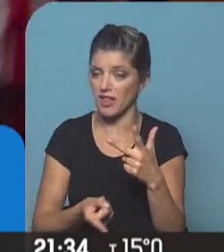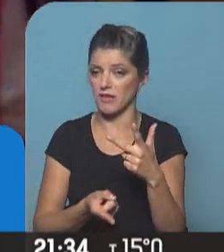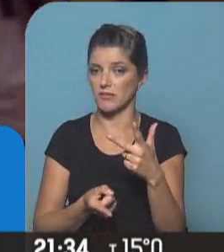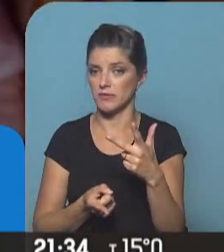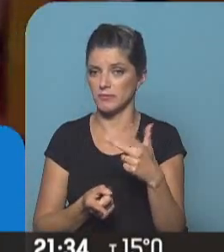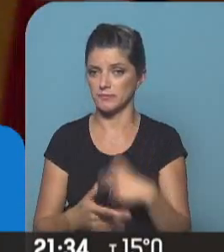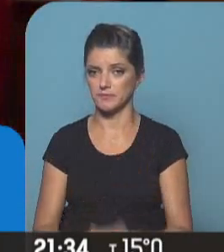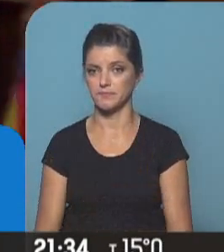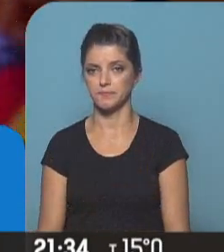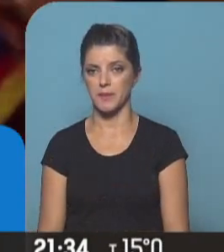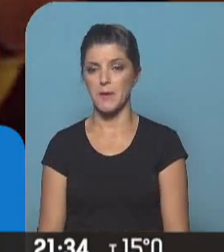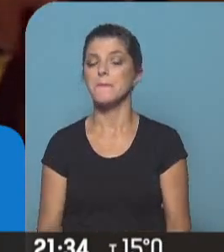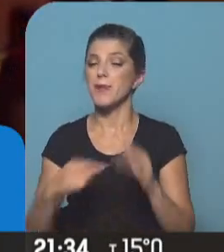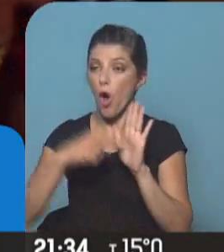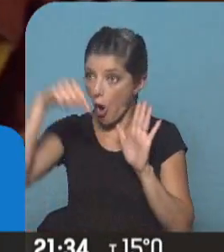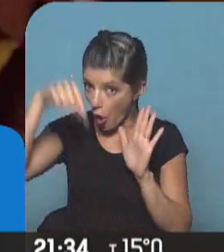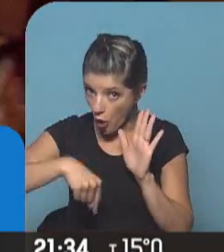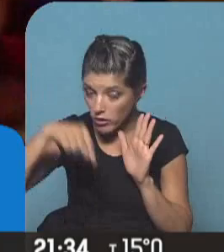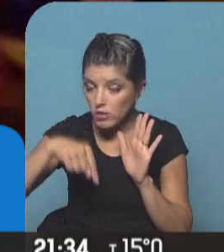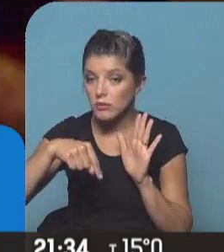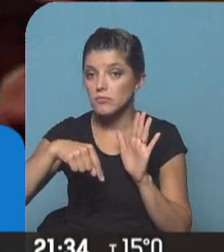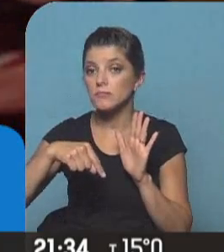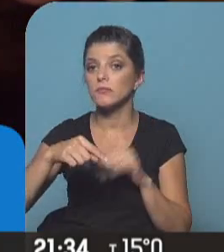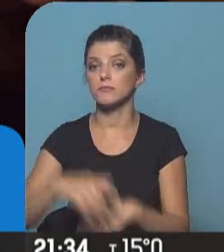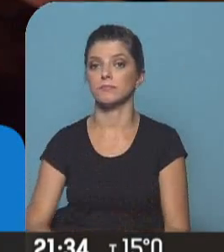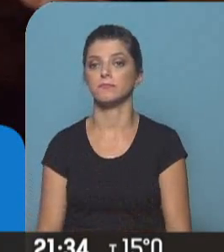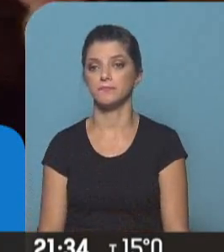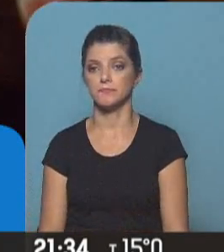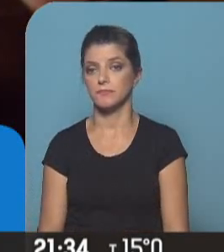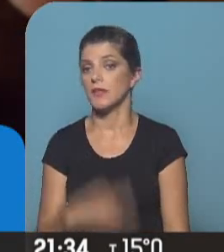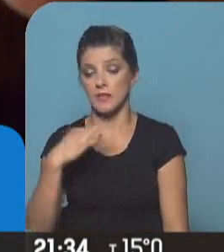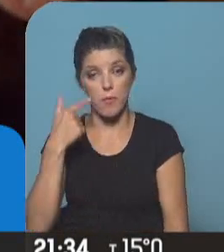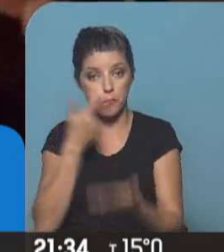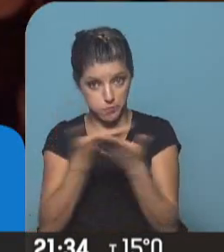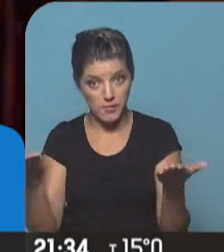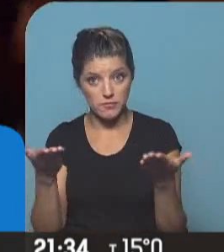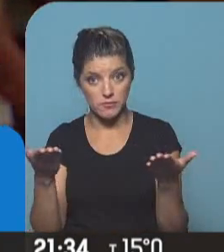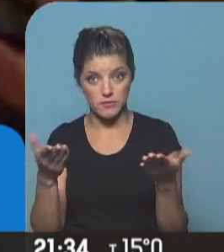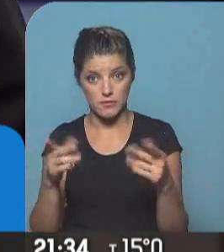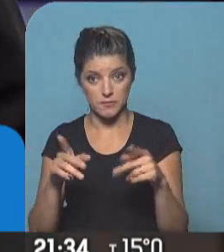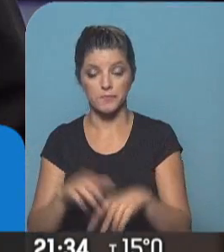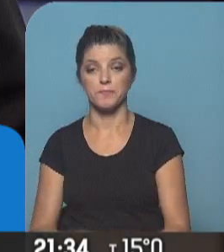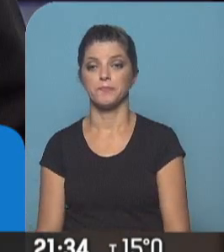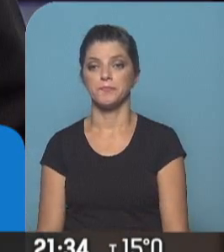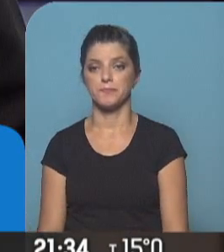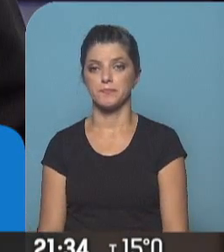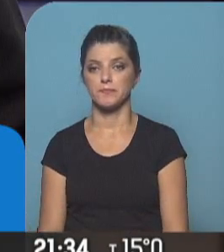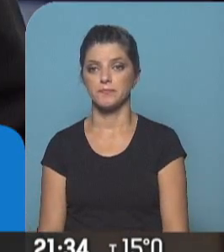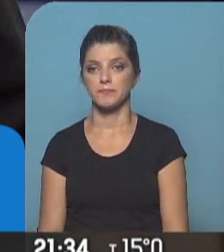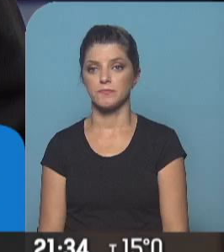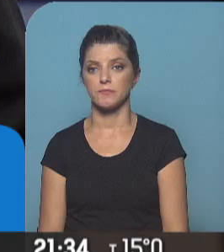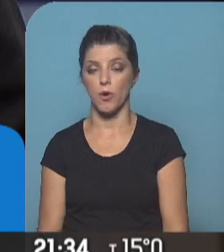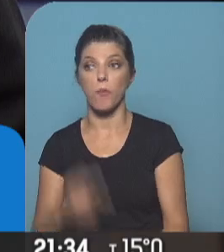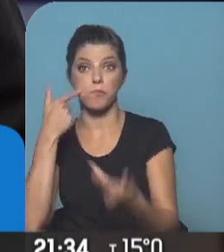creo que a día de hoy hay una reivindicación que no se puede no se puede negar como hace el gobierno español y eso es lo que hay que